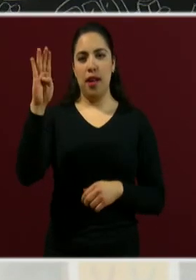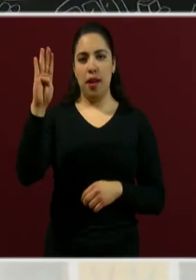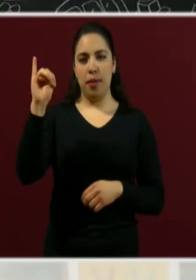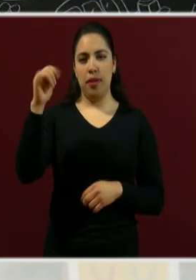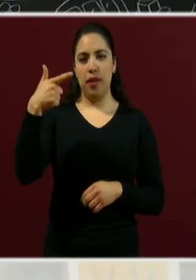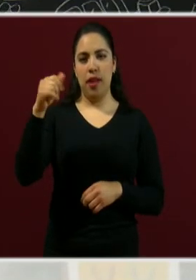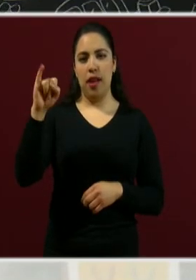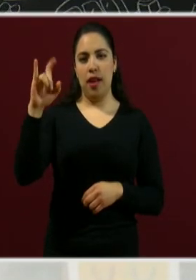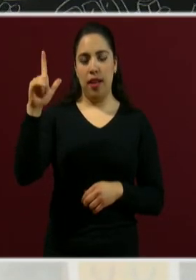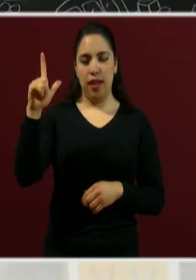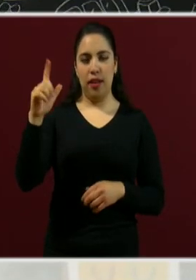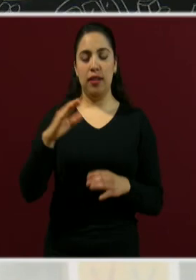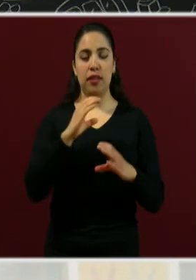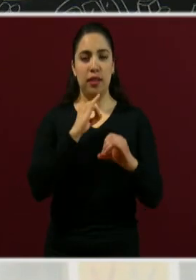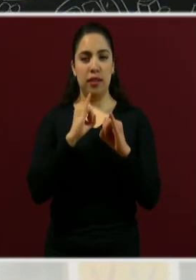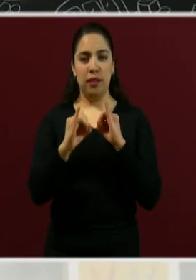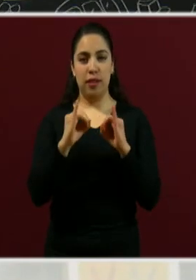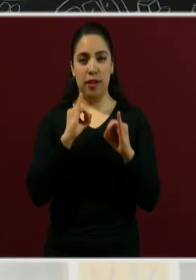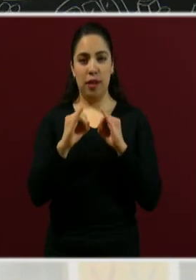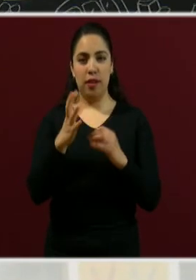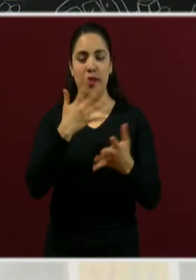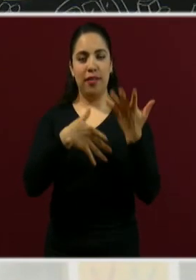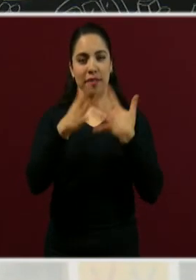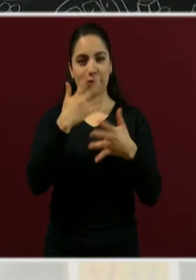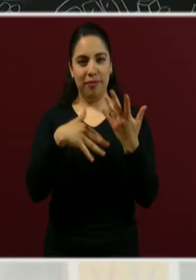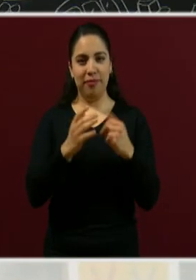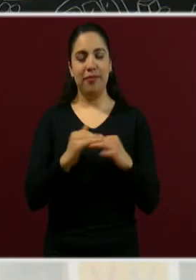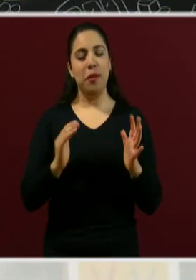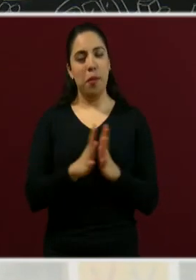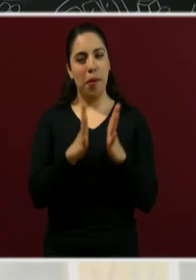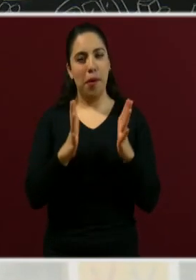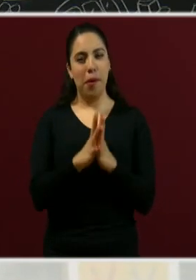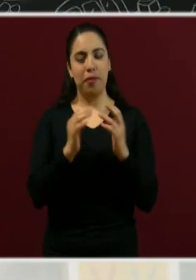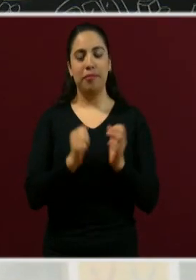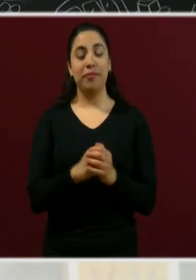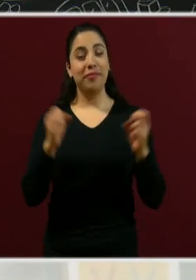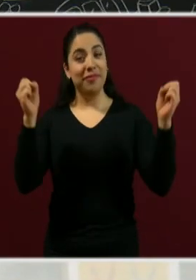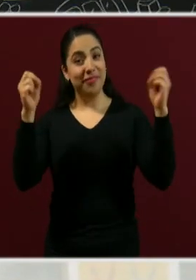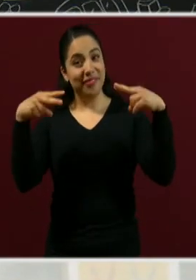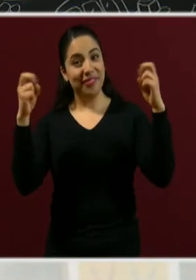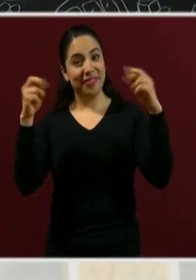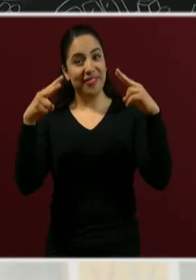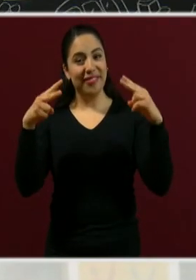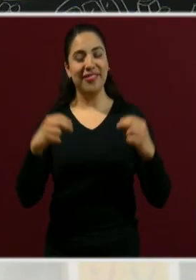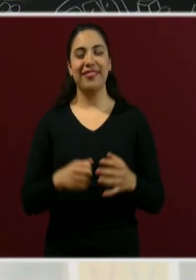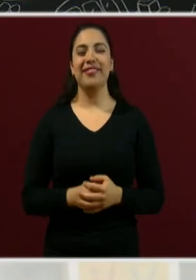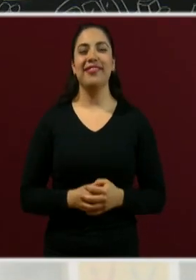señas mexicanas, por su participación. Nos vemos hasta la próxima.